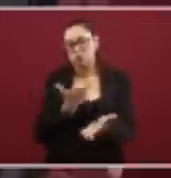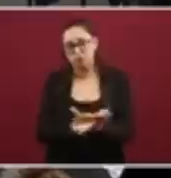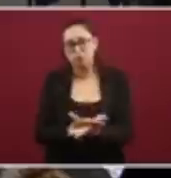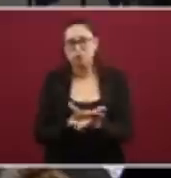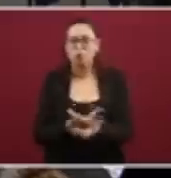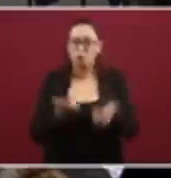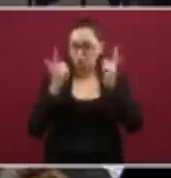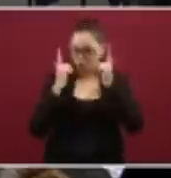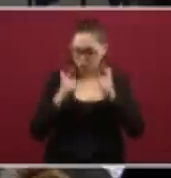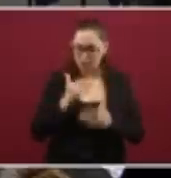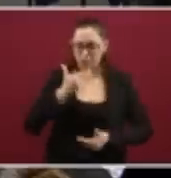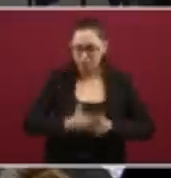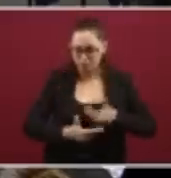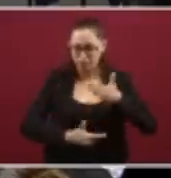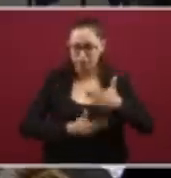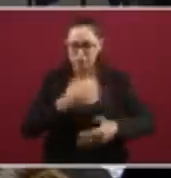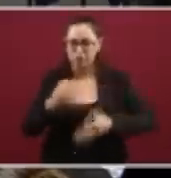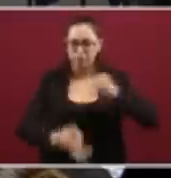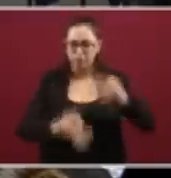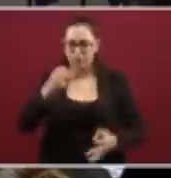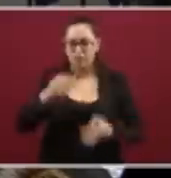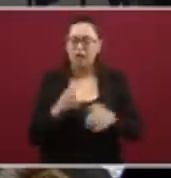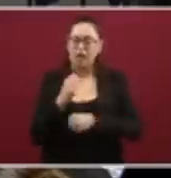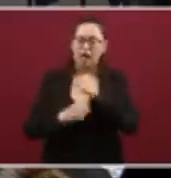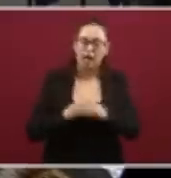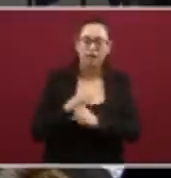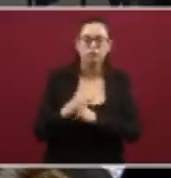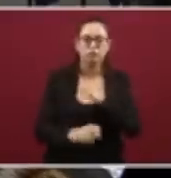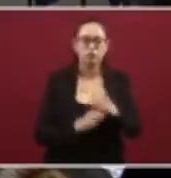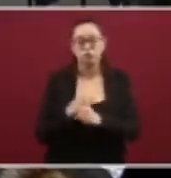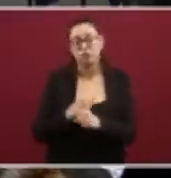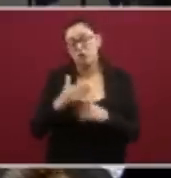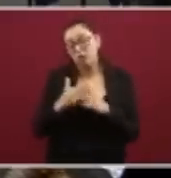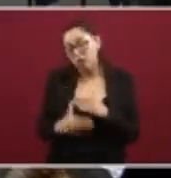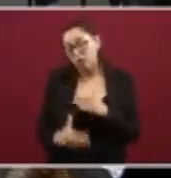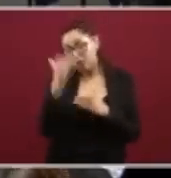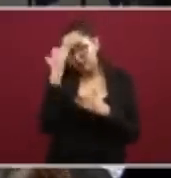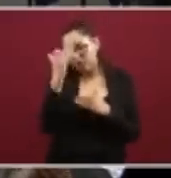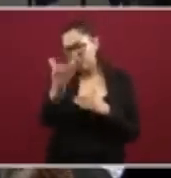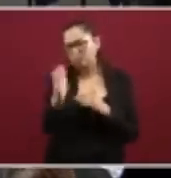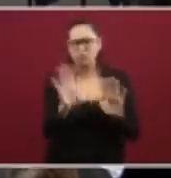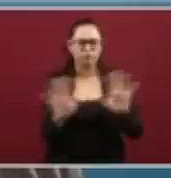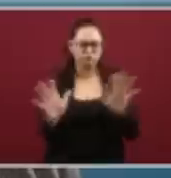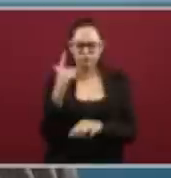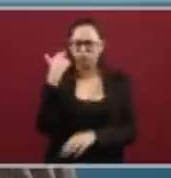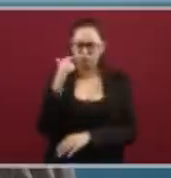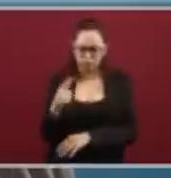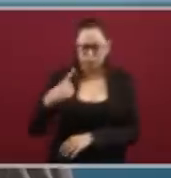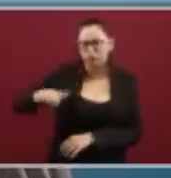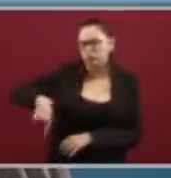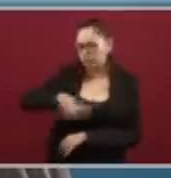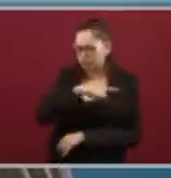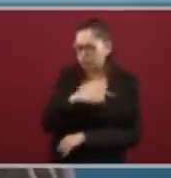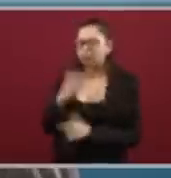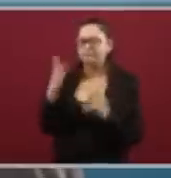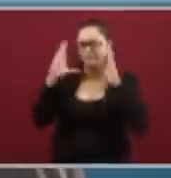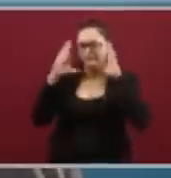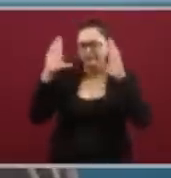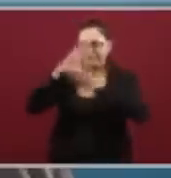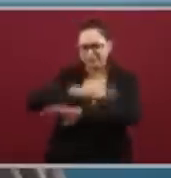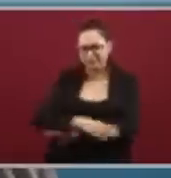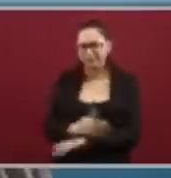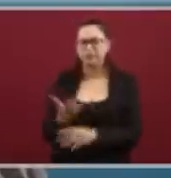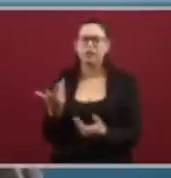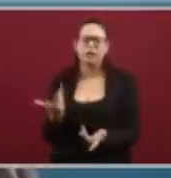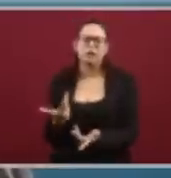es un proceso que ya tiene varios años y que no queremos que se prolongue mucho más en caso alcanzar se tendrá